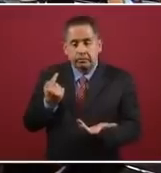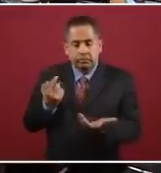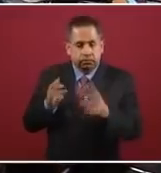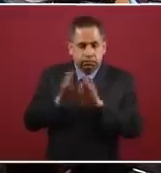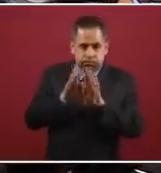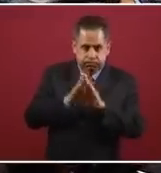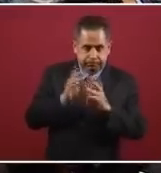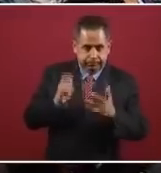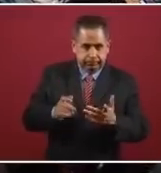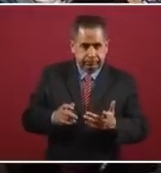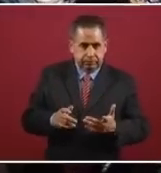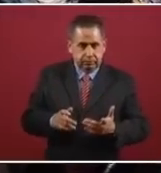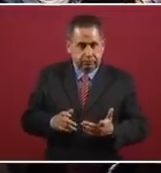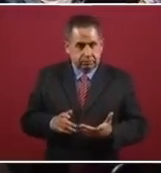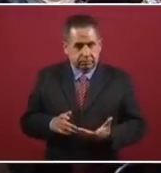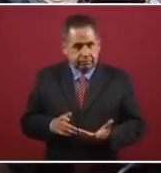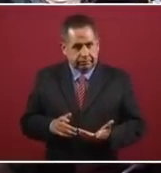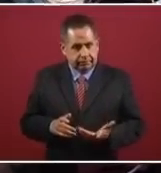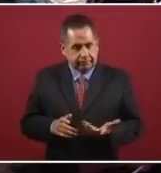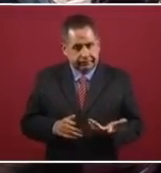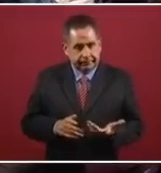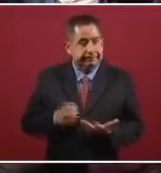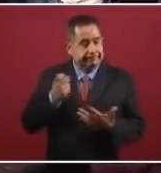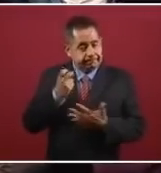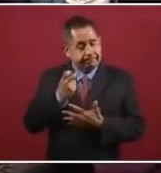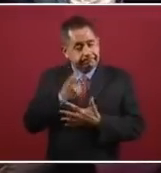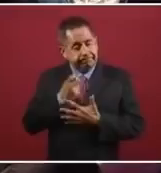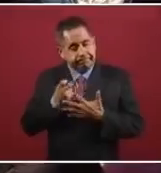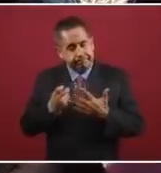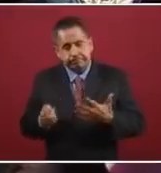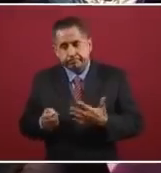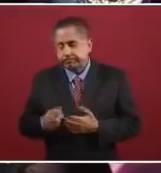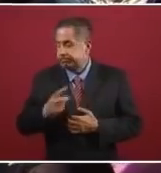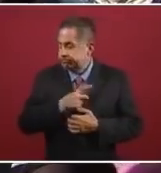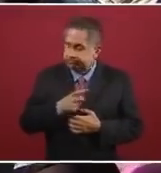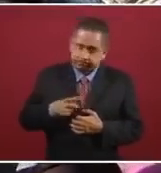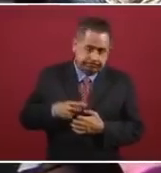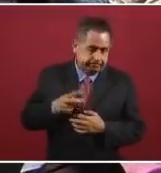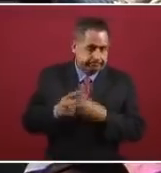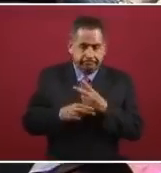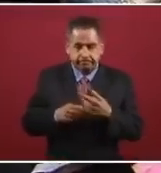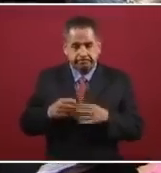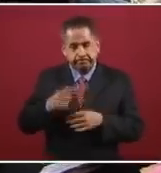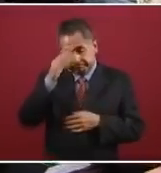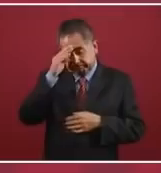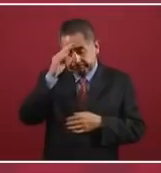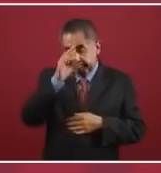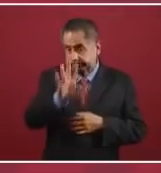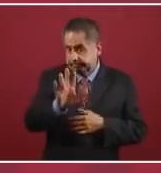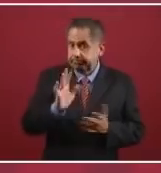Entonces, todo eso se tiene que tomar en cuenta,